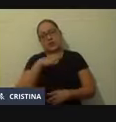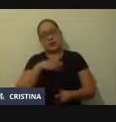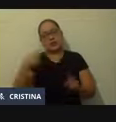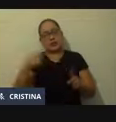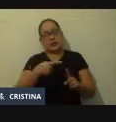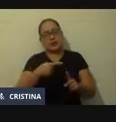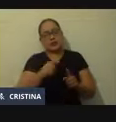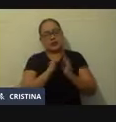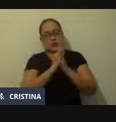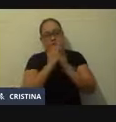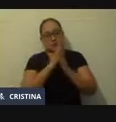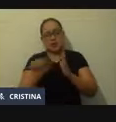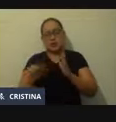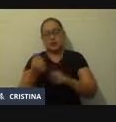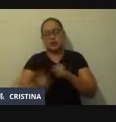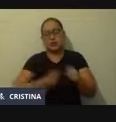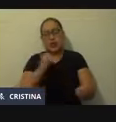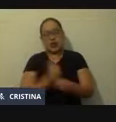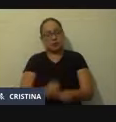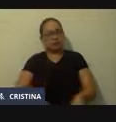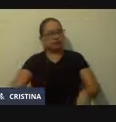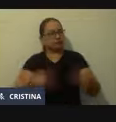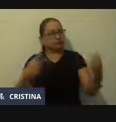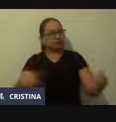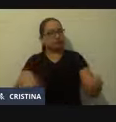durante ya 11 años mucho éxito, ¿no?